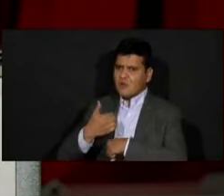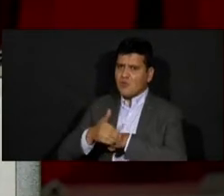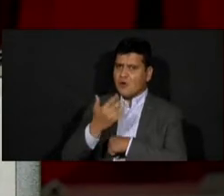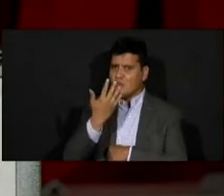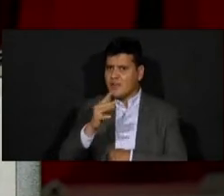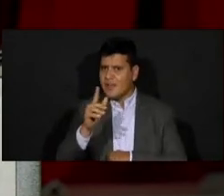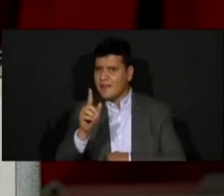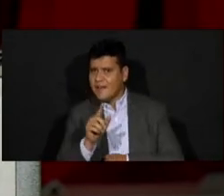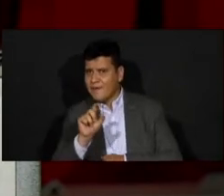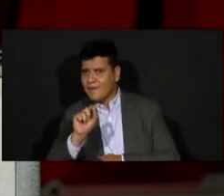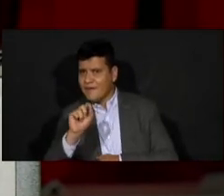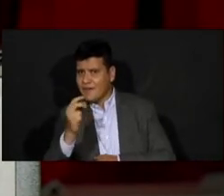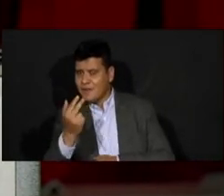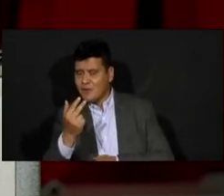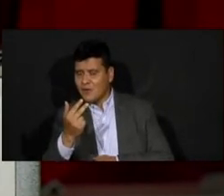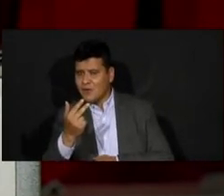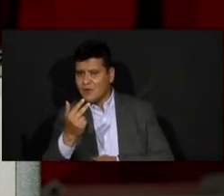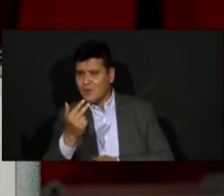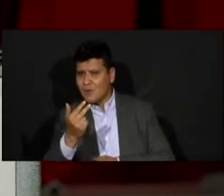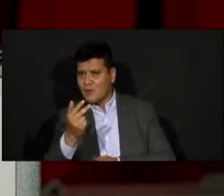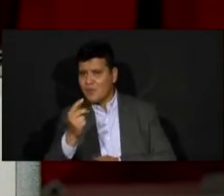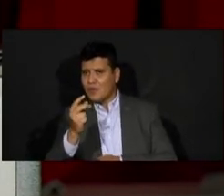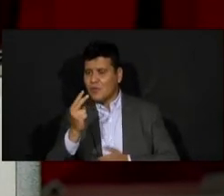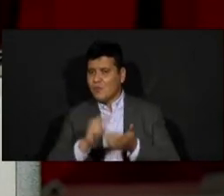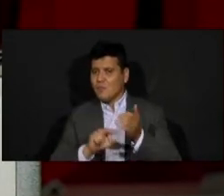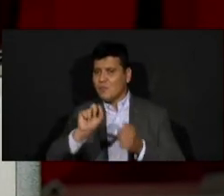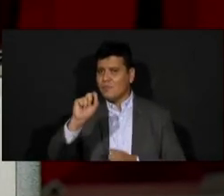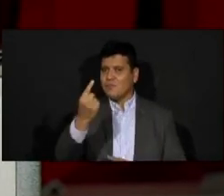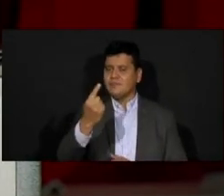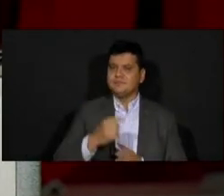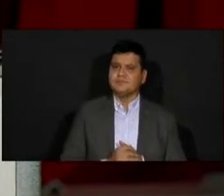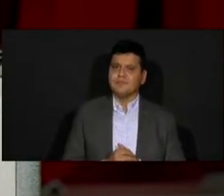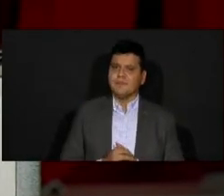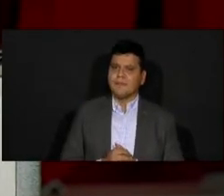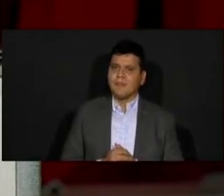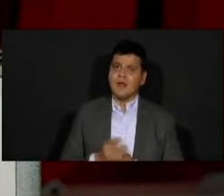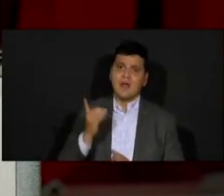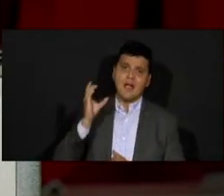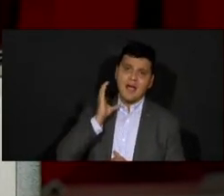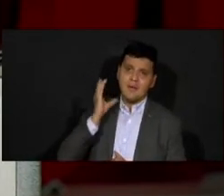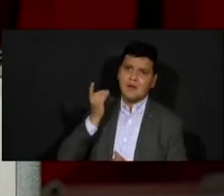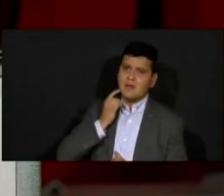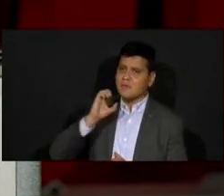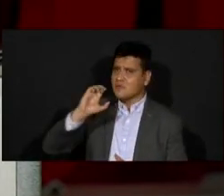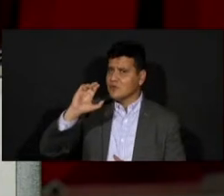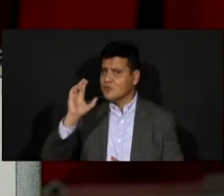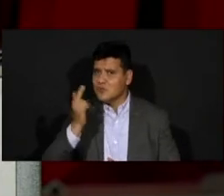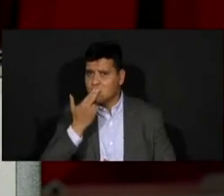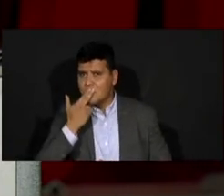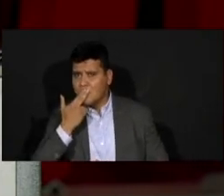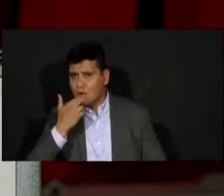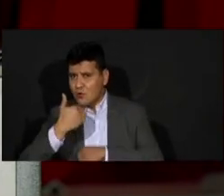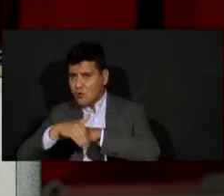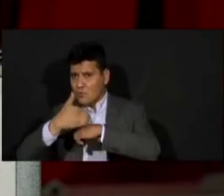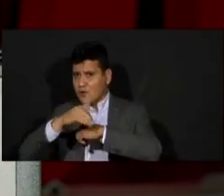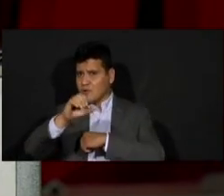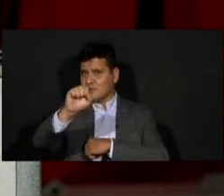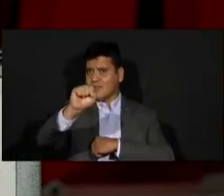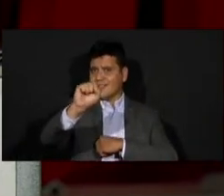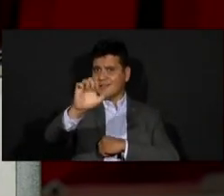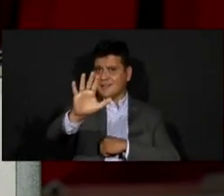1028/2021. La 66ª legislatura del Honorable Congreso del Estado de Chihuahua, reunida en